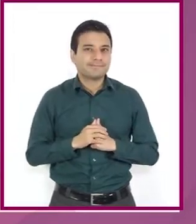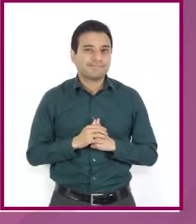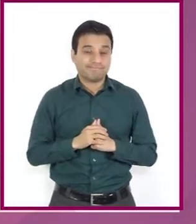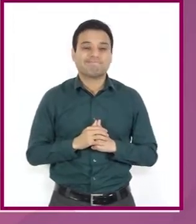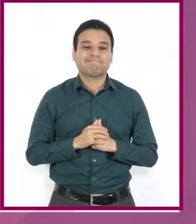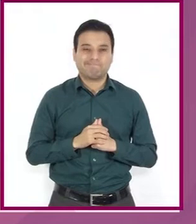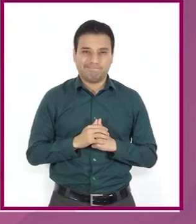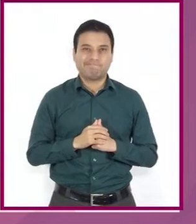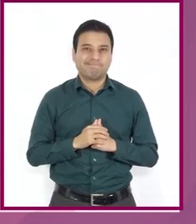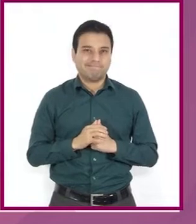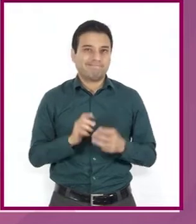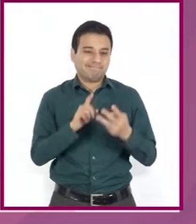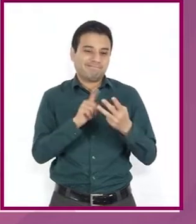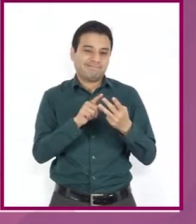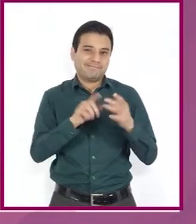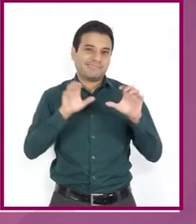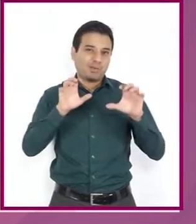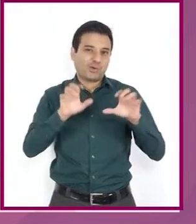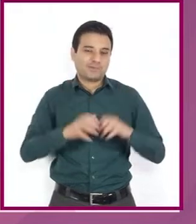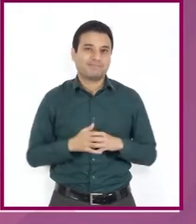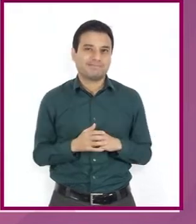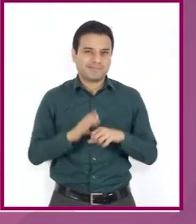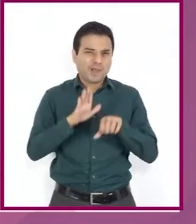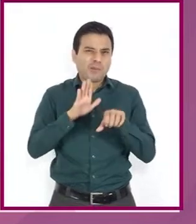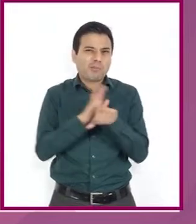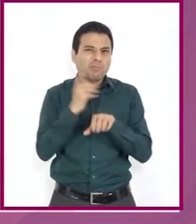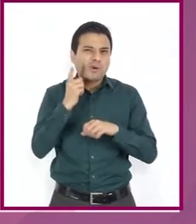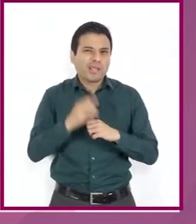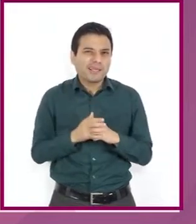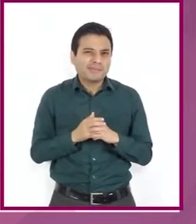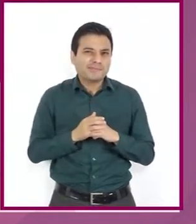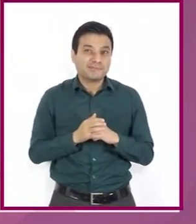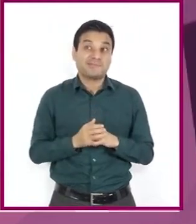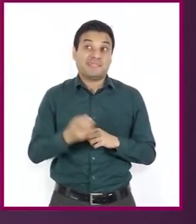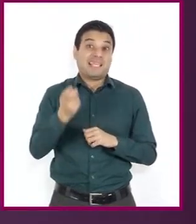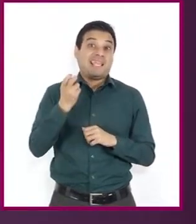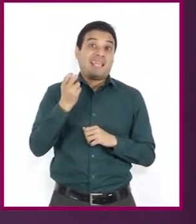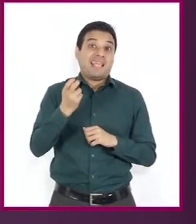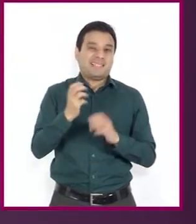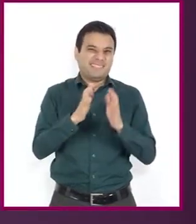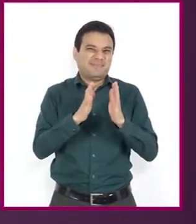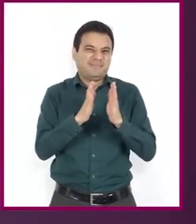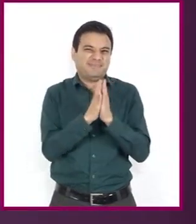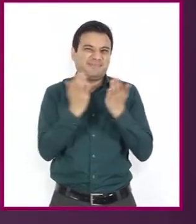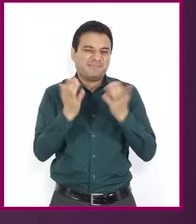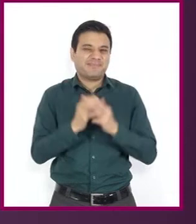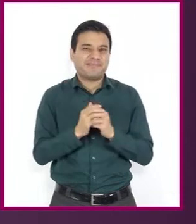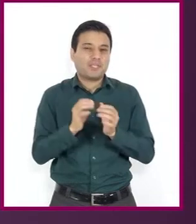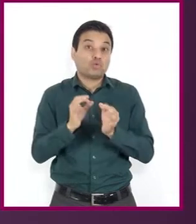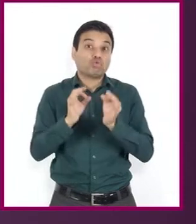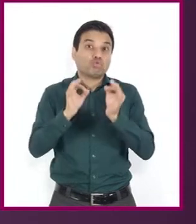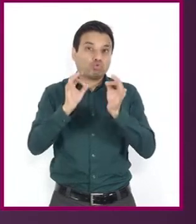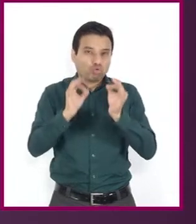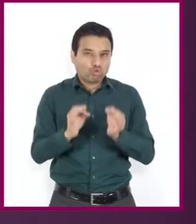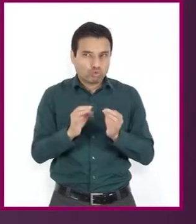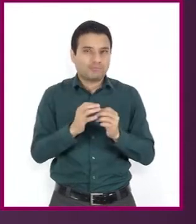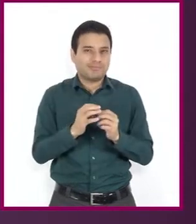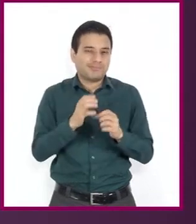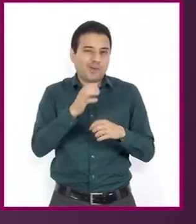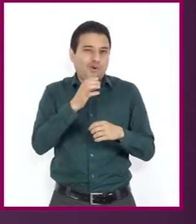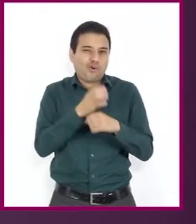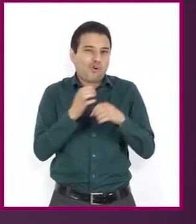Así es un cuento de terror, ya que este tipo de subgénero narrativo parte de un suceso